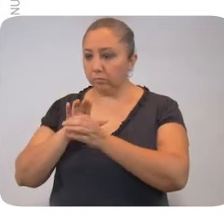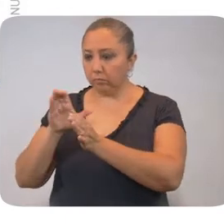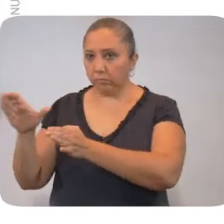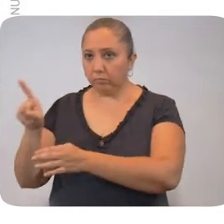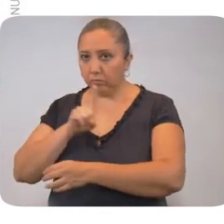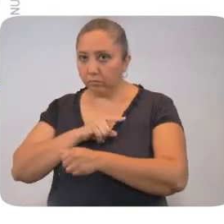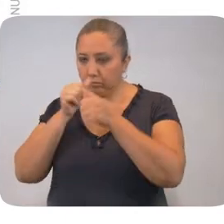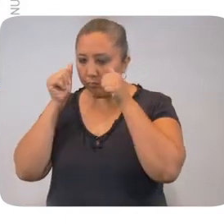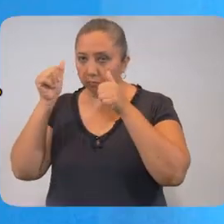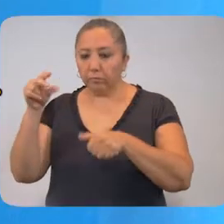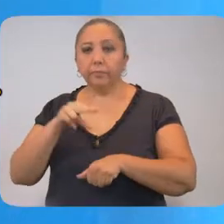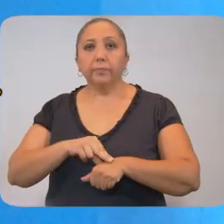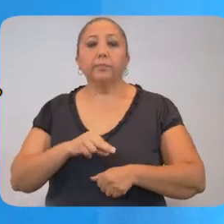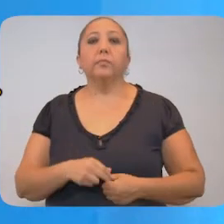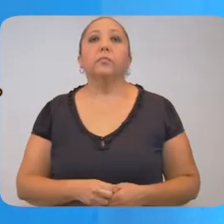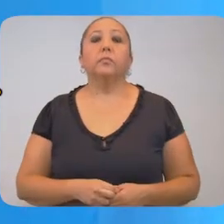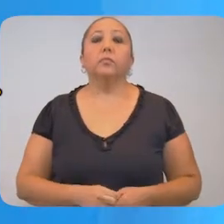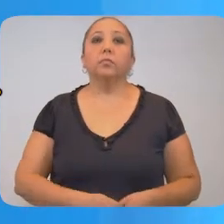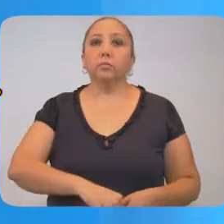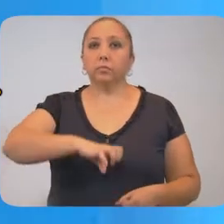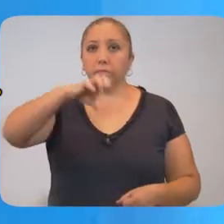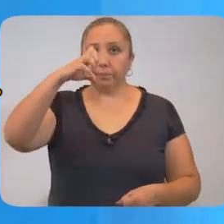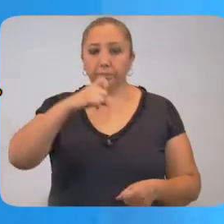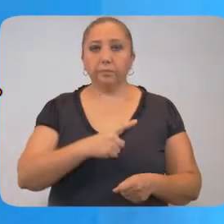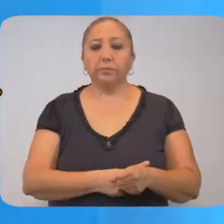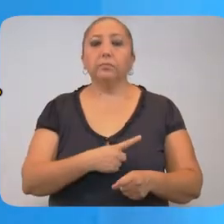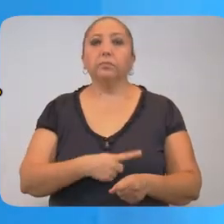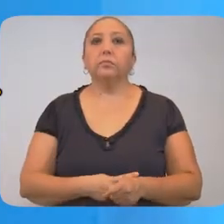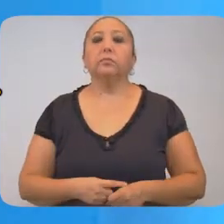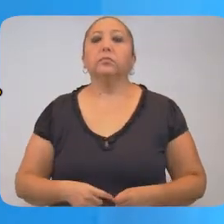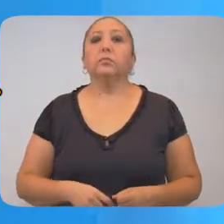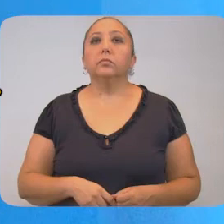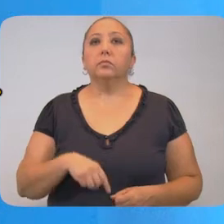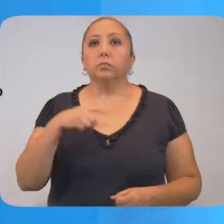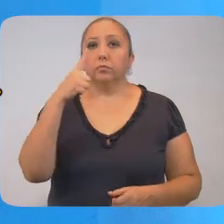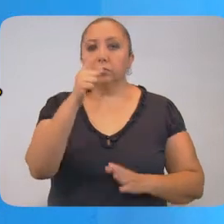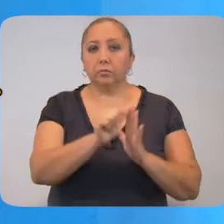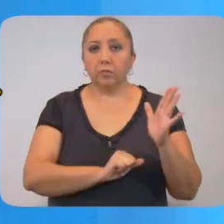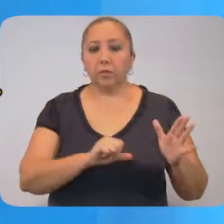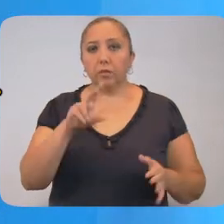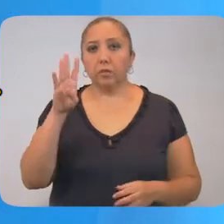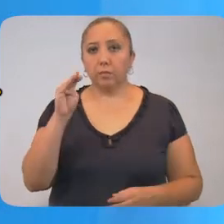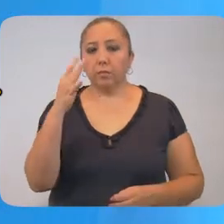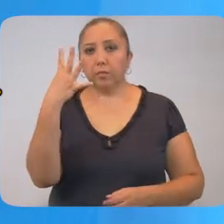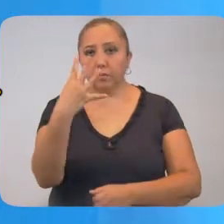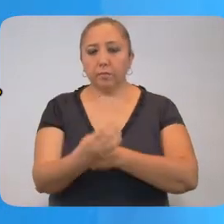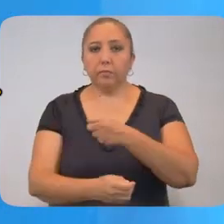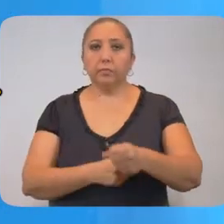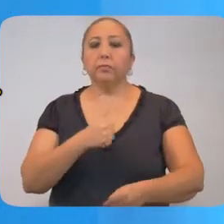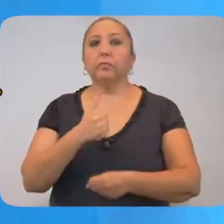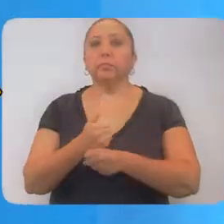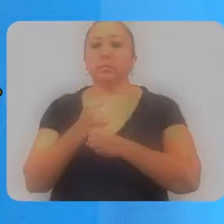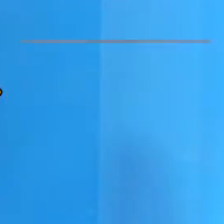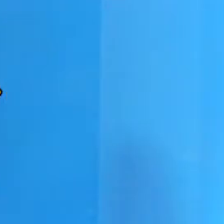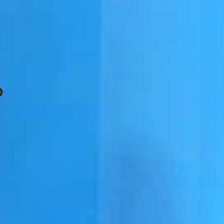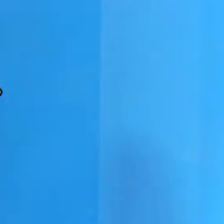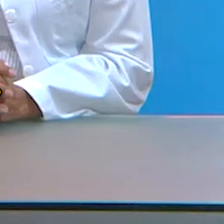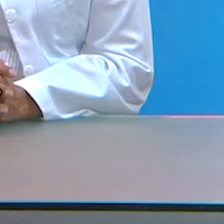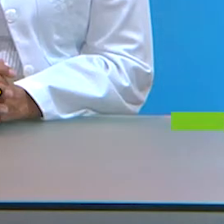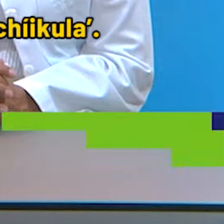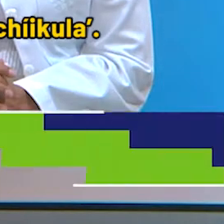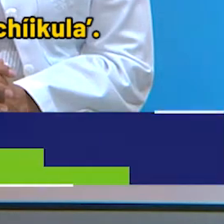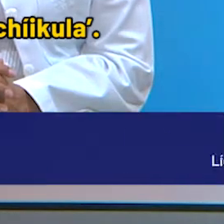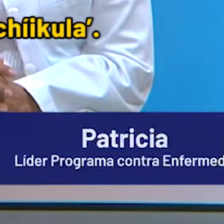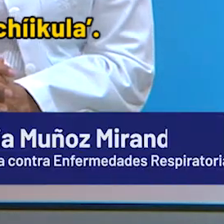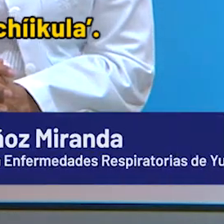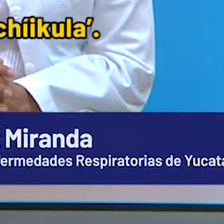en aislamiento total. El rango de edad de los casos confirmados es de un mes a 94 años. Ese es el informe hasta el día de hoy,